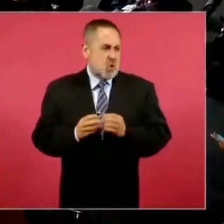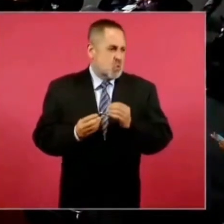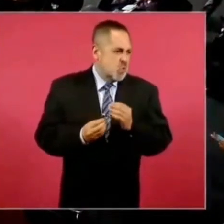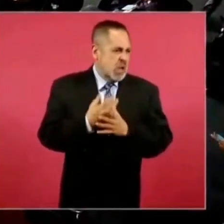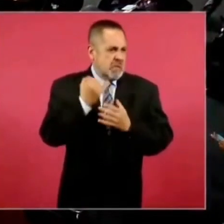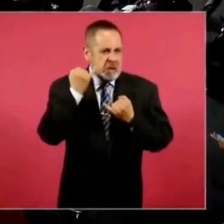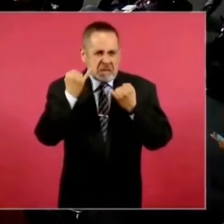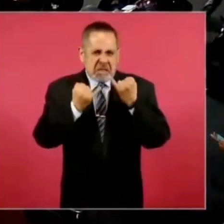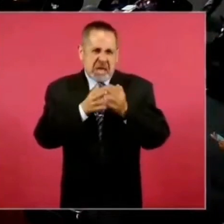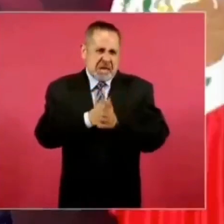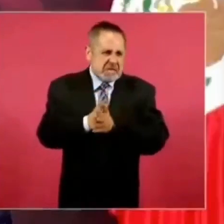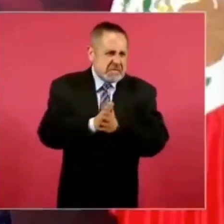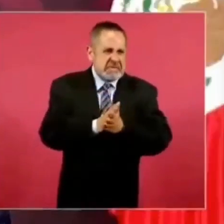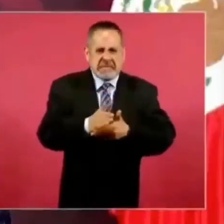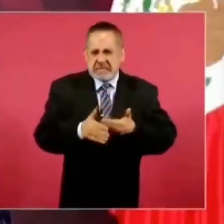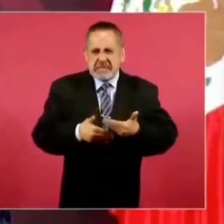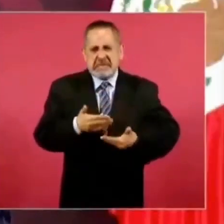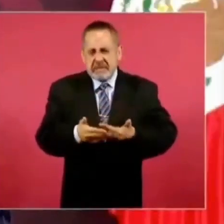emprendedores.